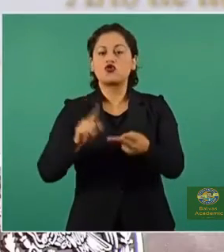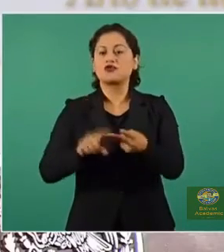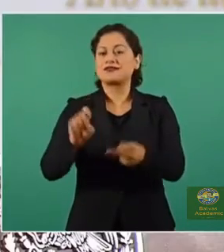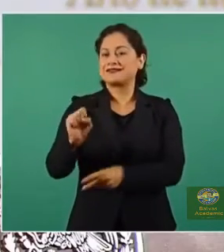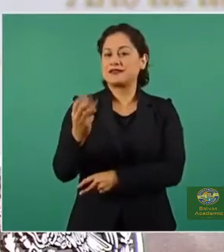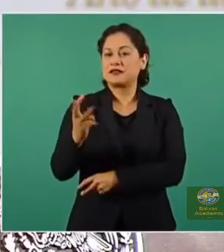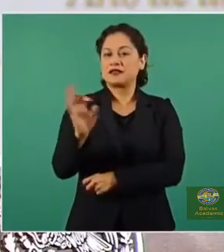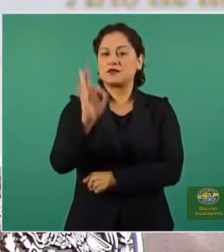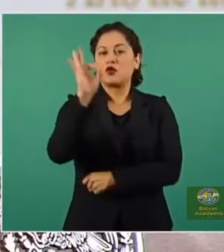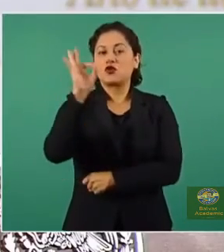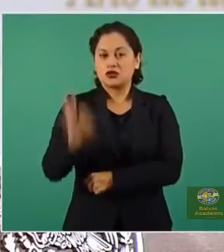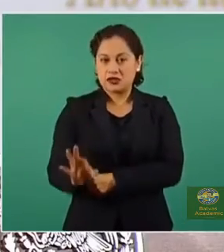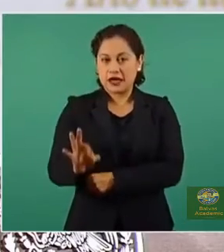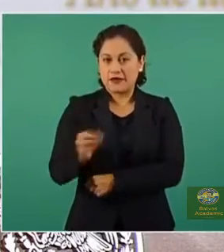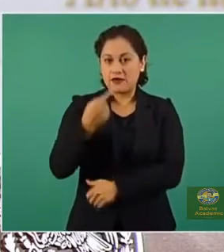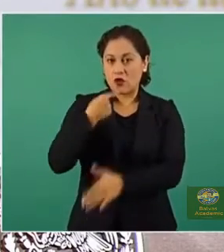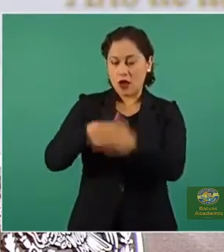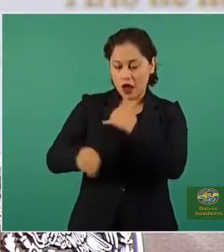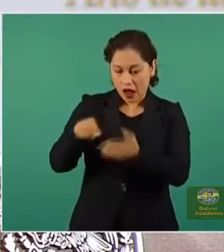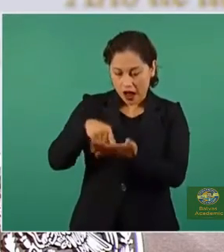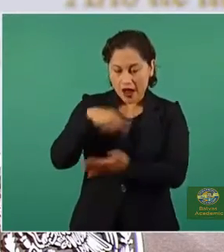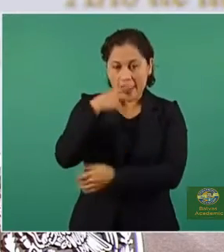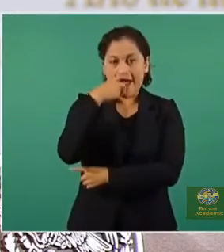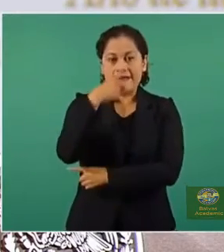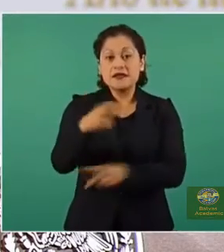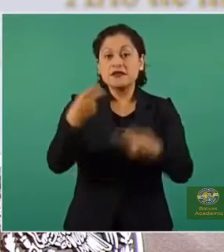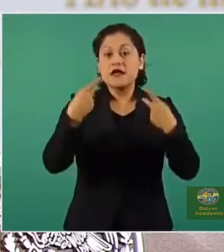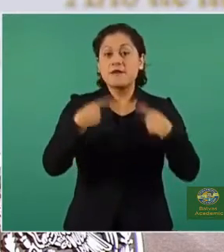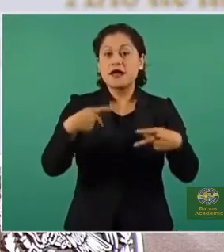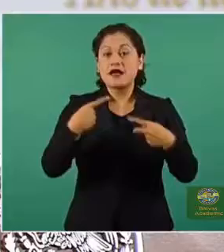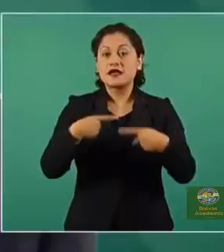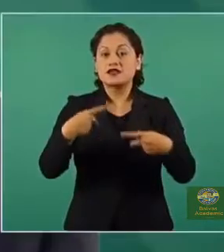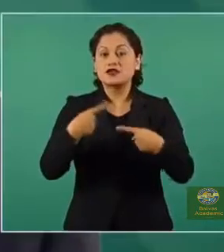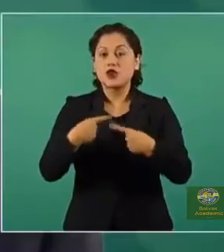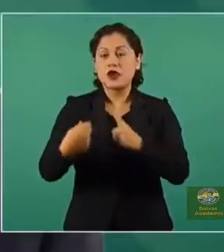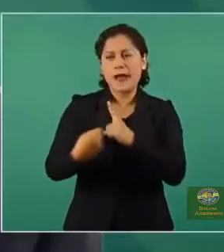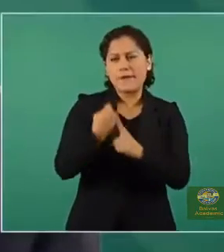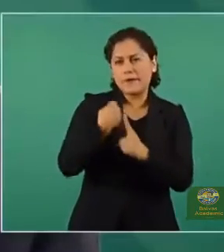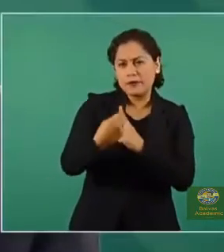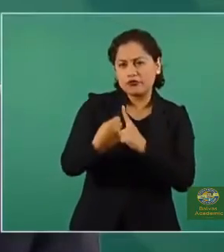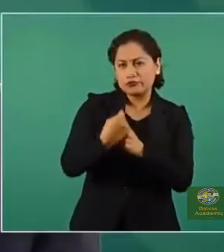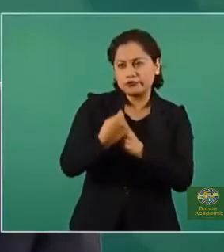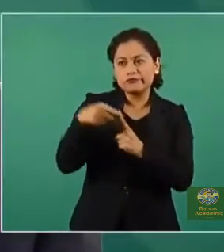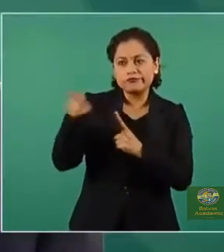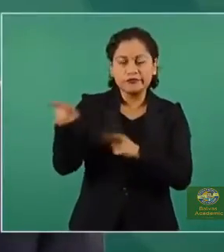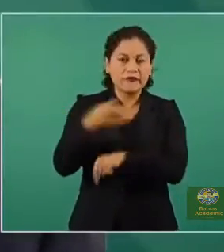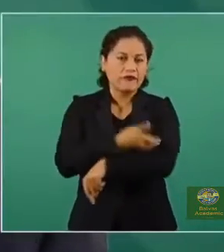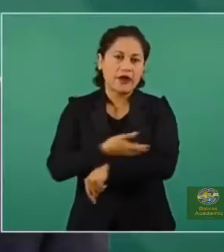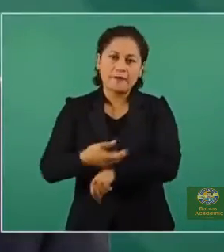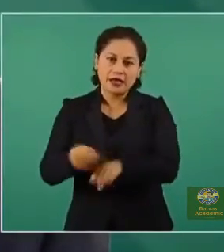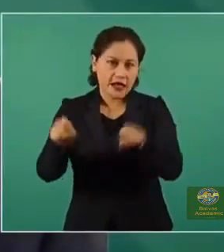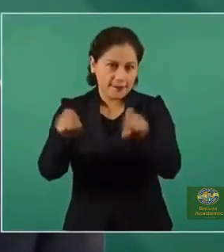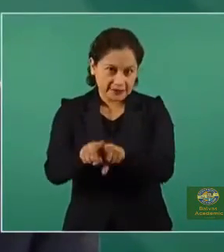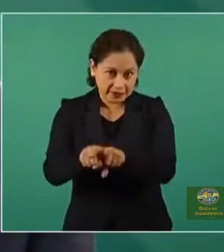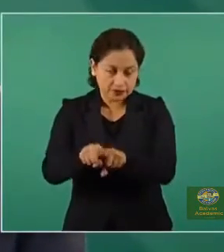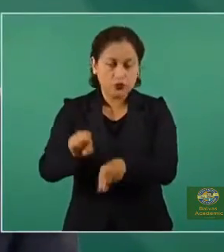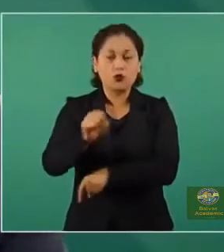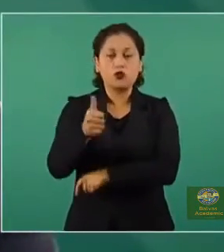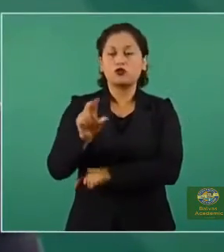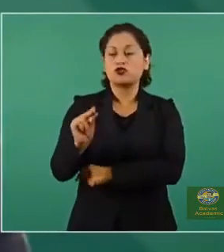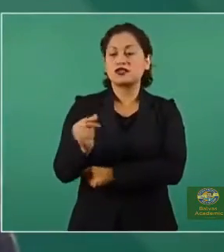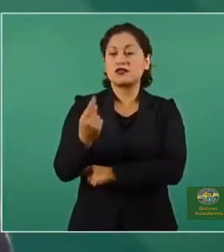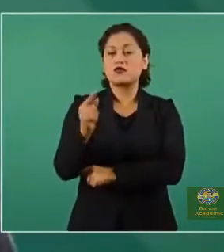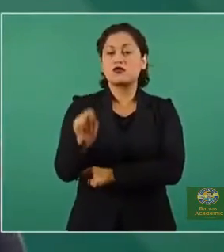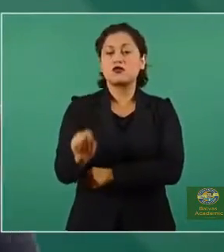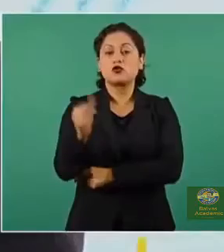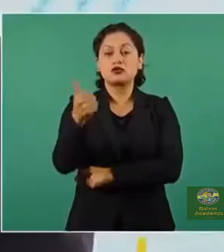la persona responsable de la agresión tenía algún parentesco con la víctima. El 81.6% de